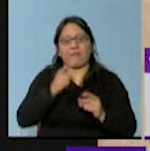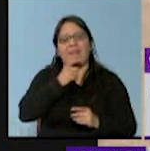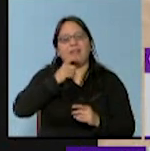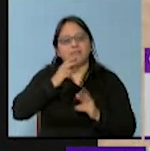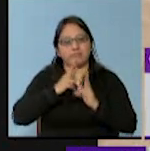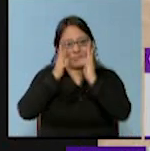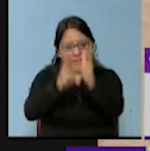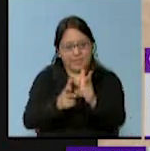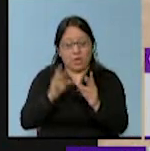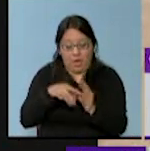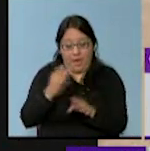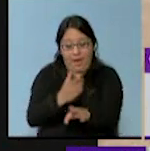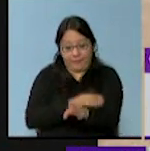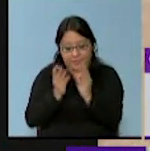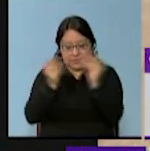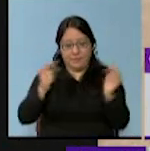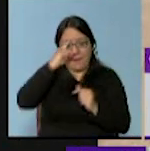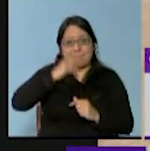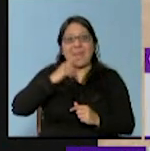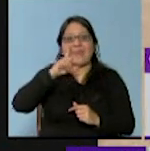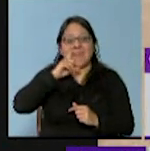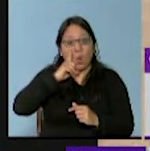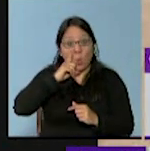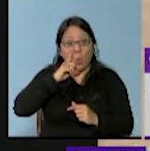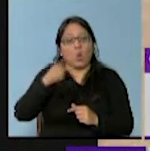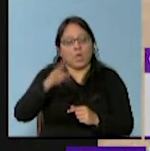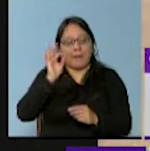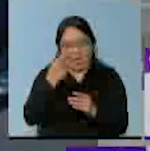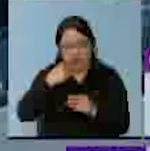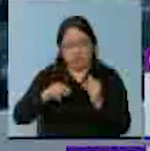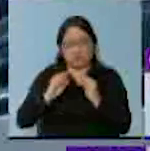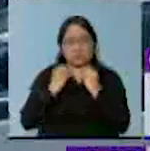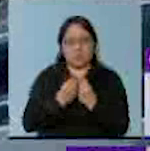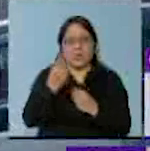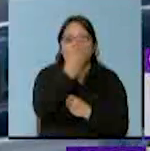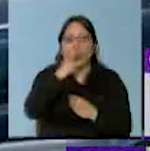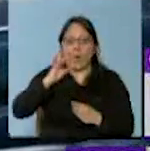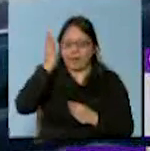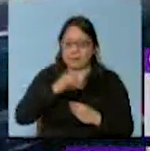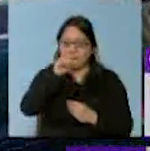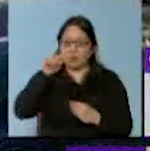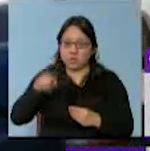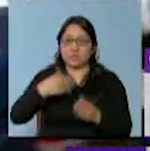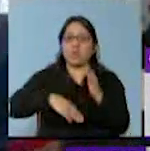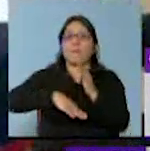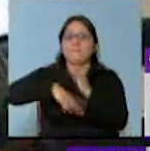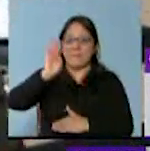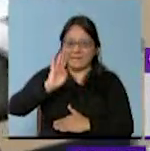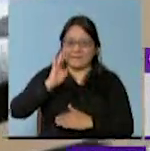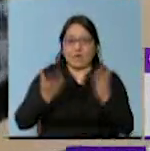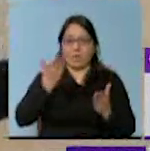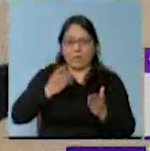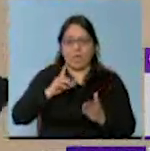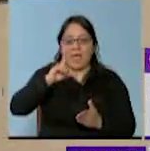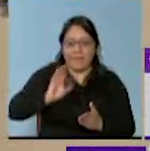que termine el mes de julio ya para tener las cifras finales que hubo un 40% más con respecto a lo que fue desde julio